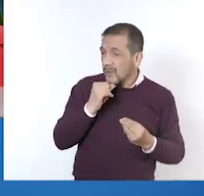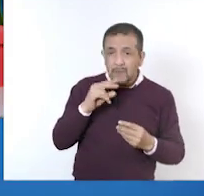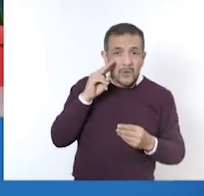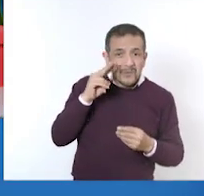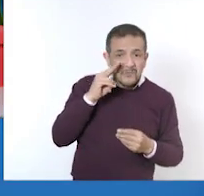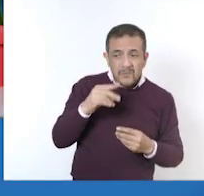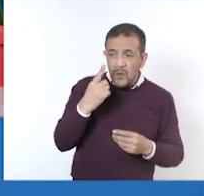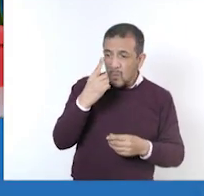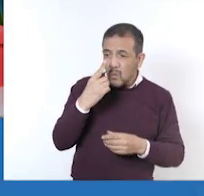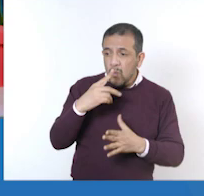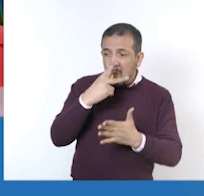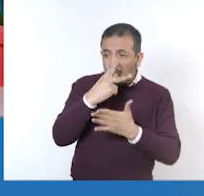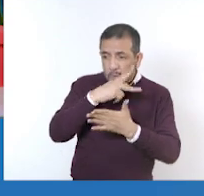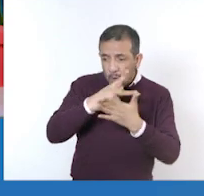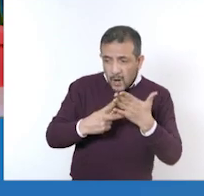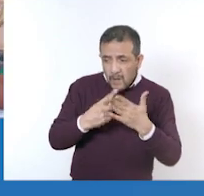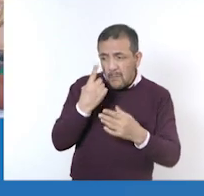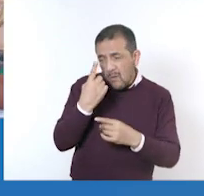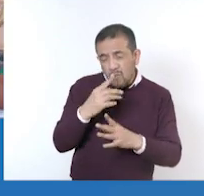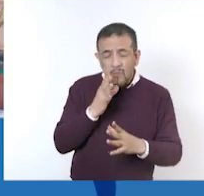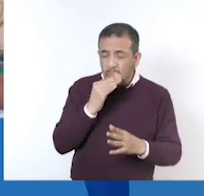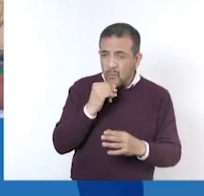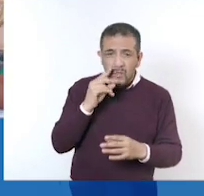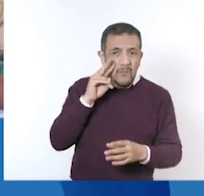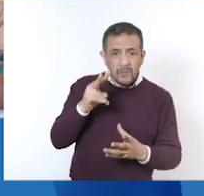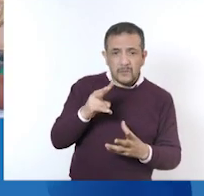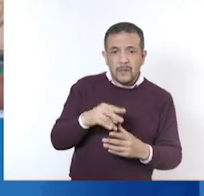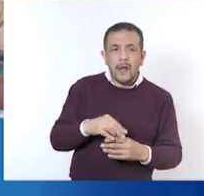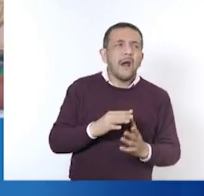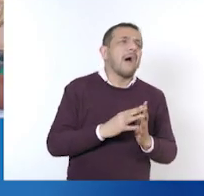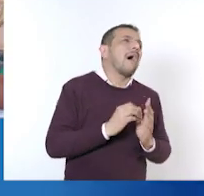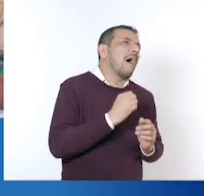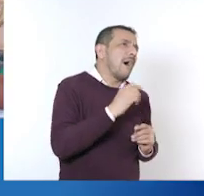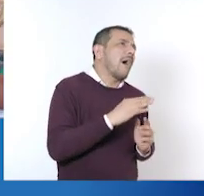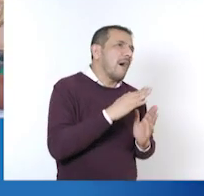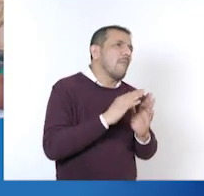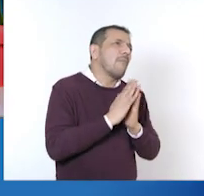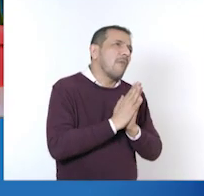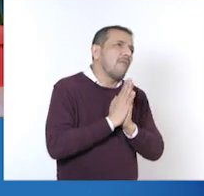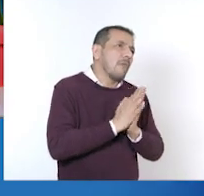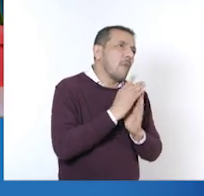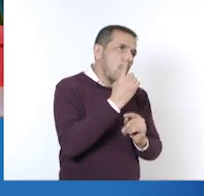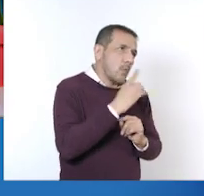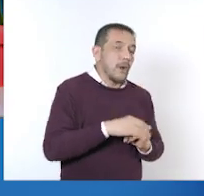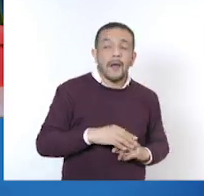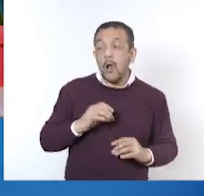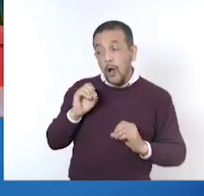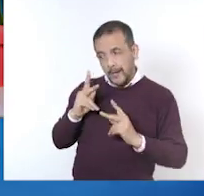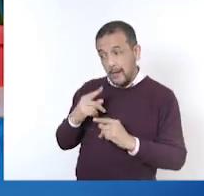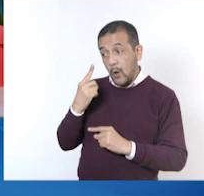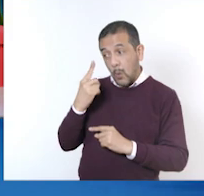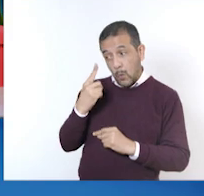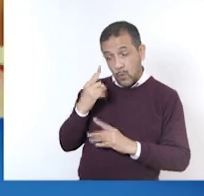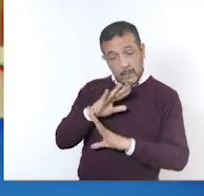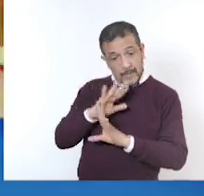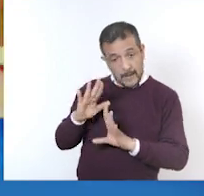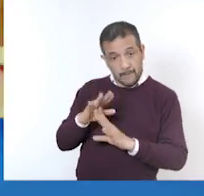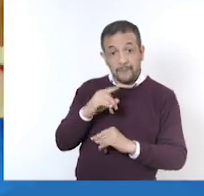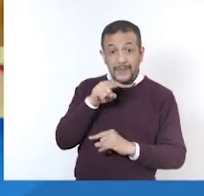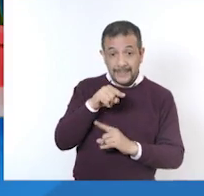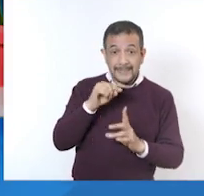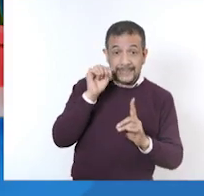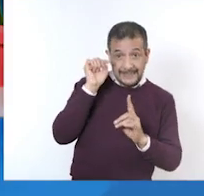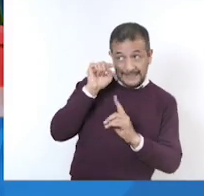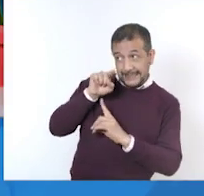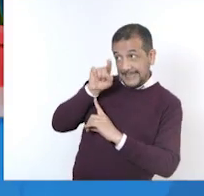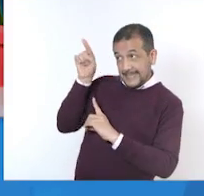el tiempo para hacerlo en un solo programa. Ándale, otro más. Vamos, hay que ver otro. Bueno, uno más y ya.